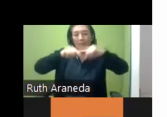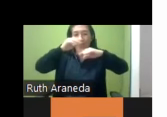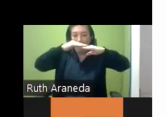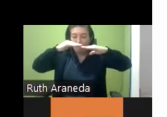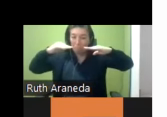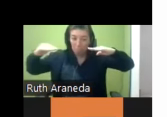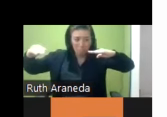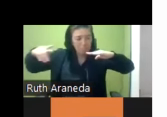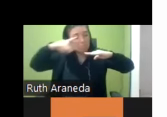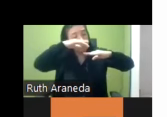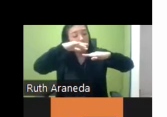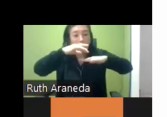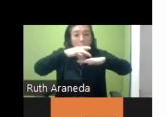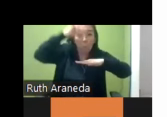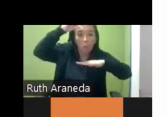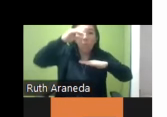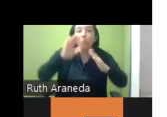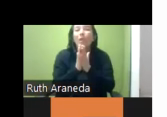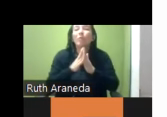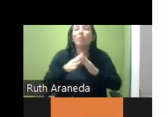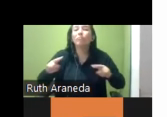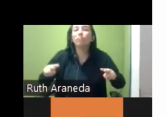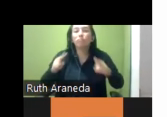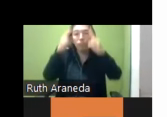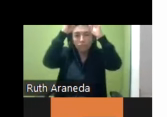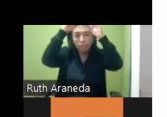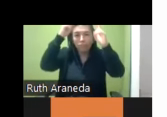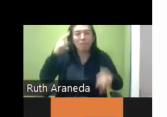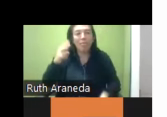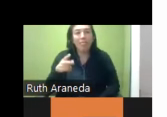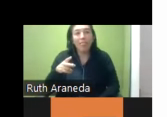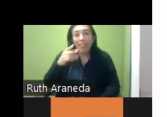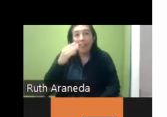este caso una construcción incaica de Machu Picchu,